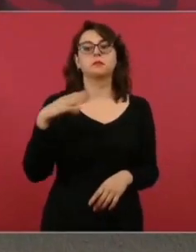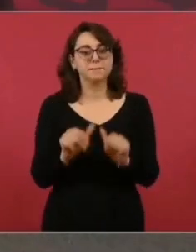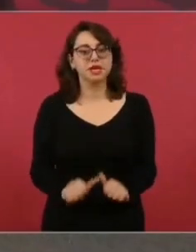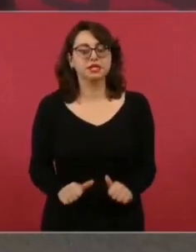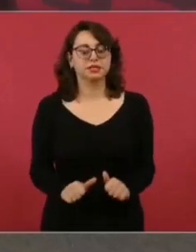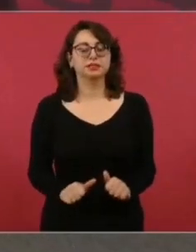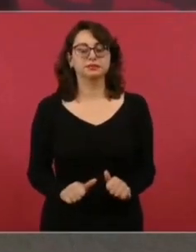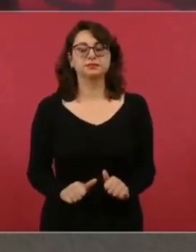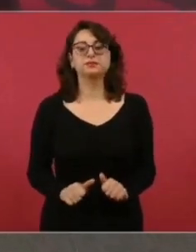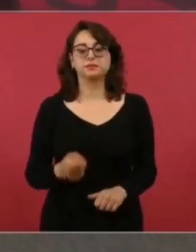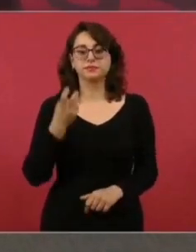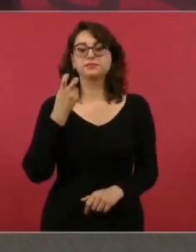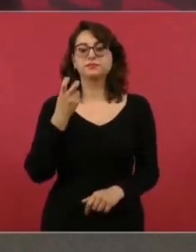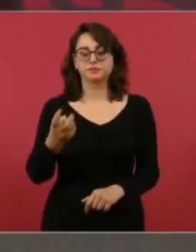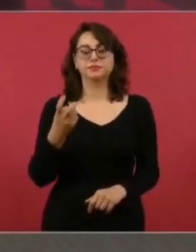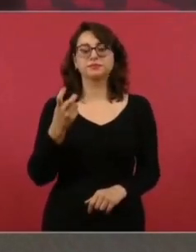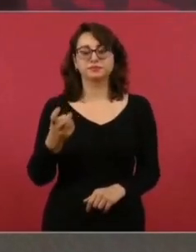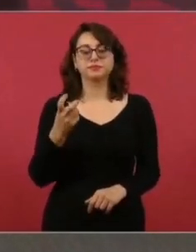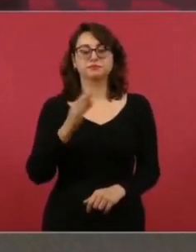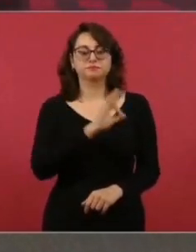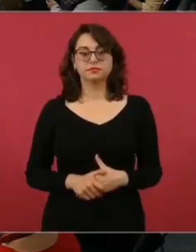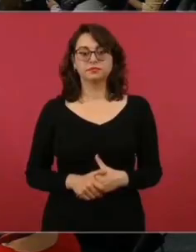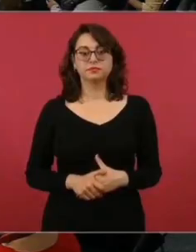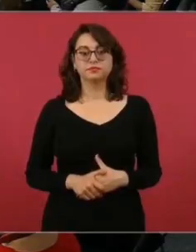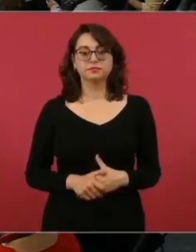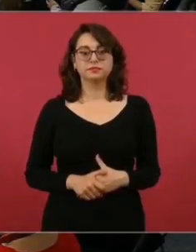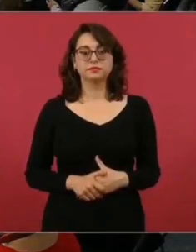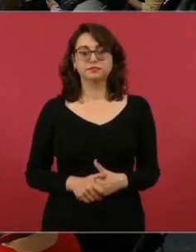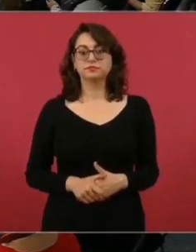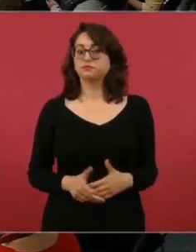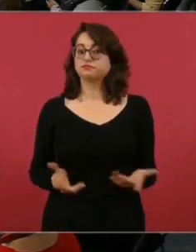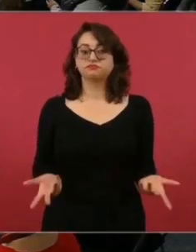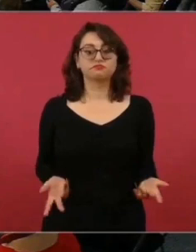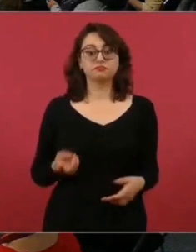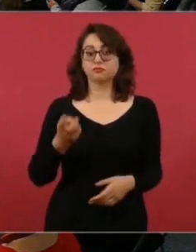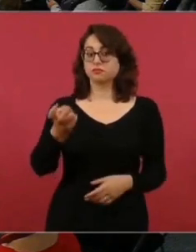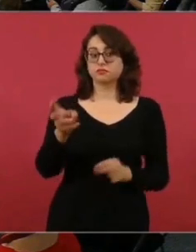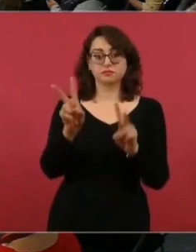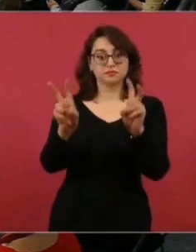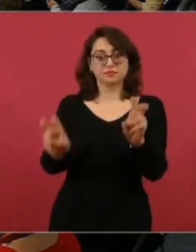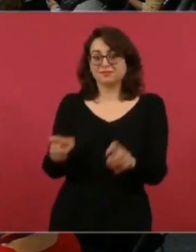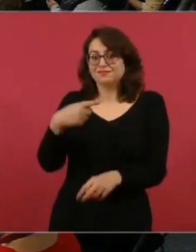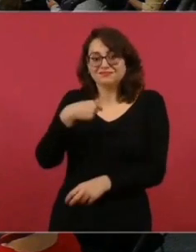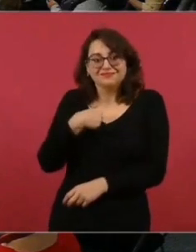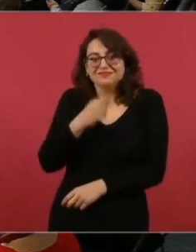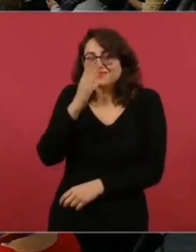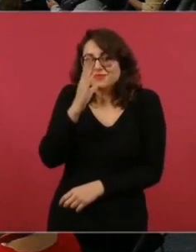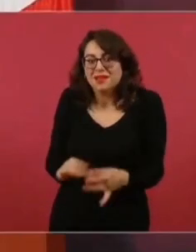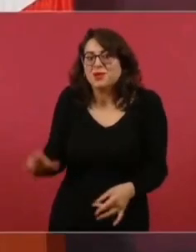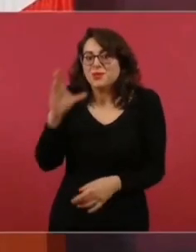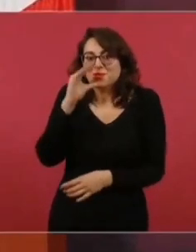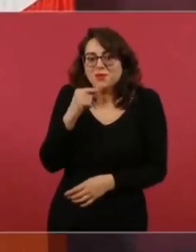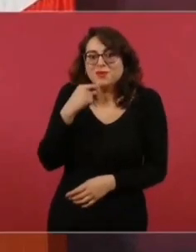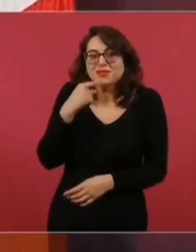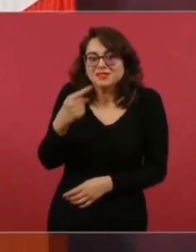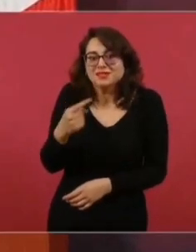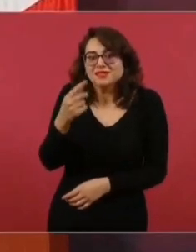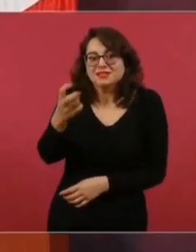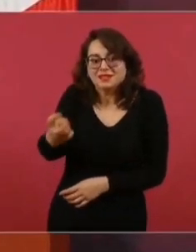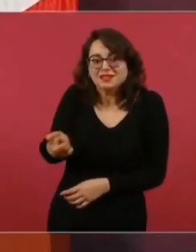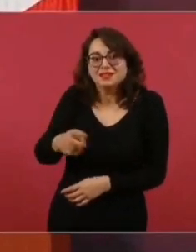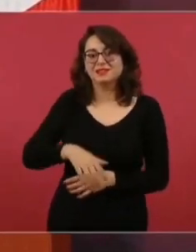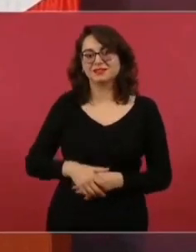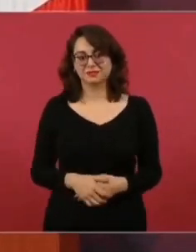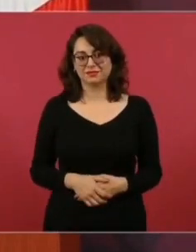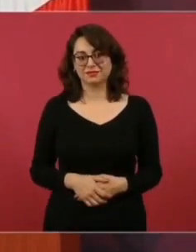paz, eso es lo que produce la felicidad. No puedo hablar de eso, nada más decirle a la gente que